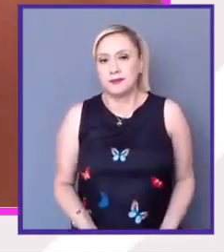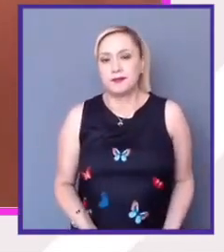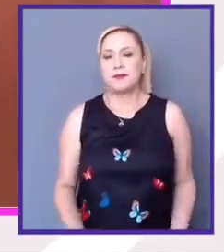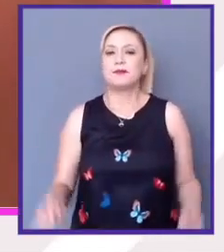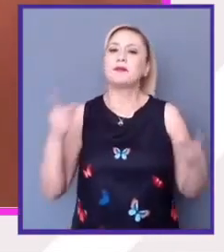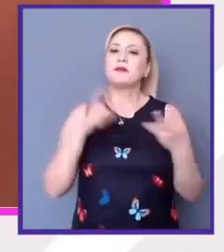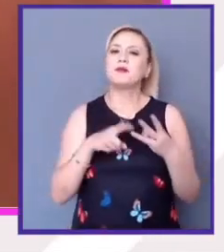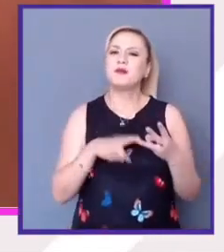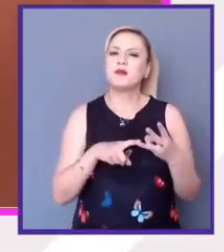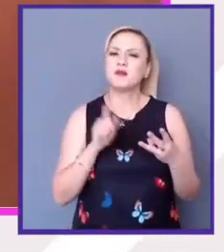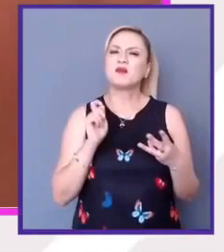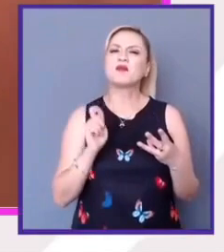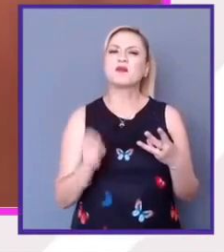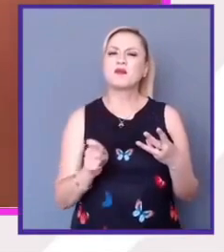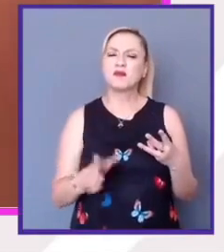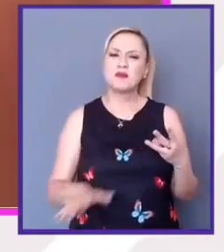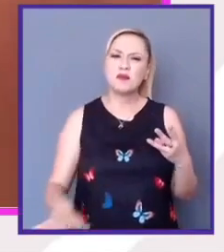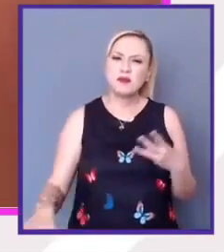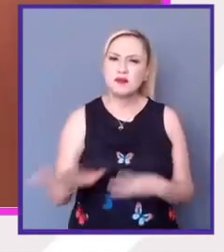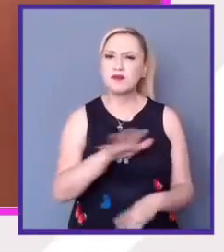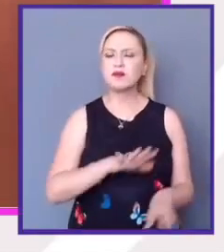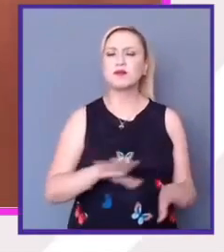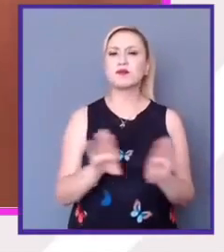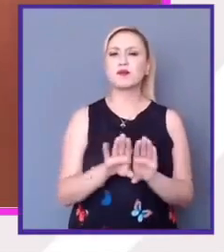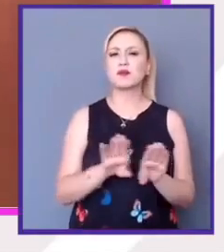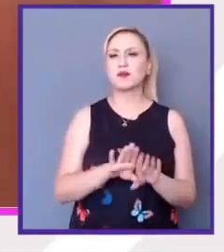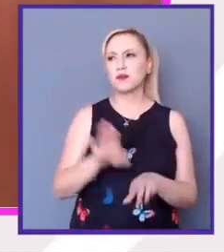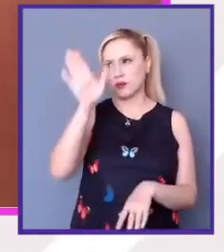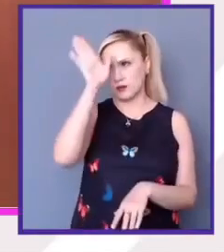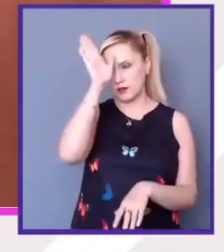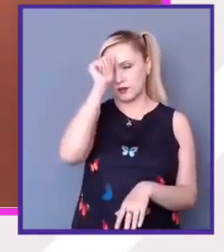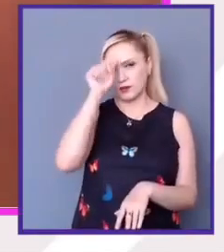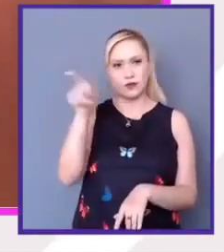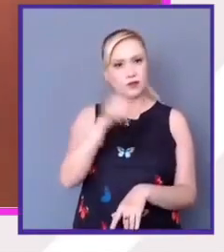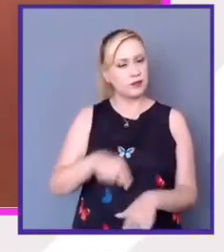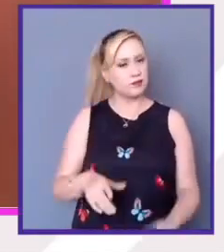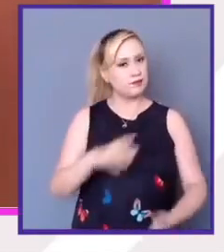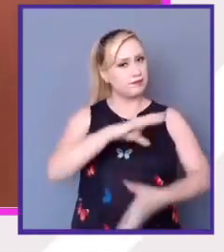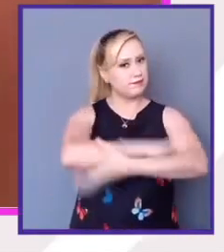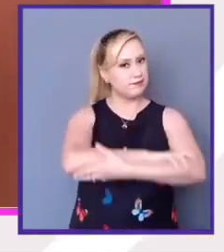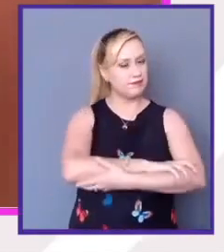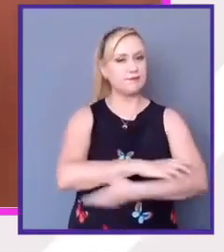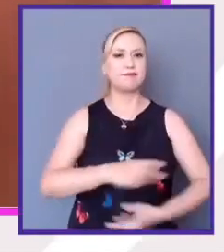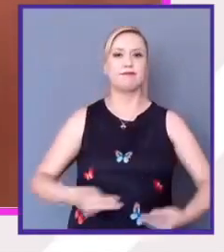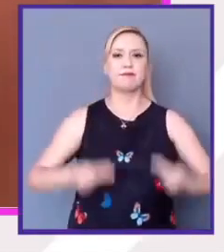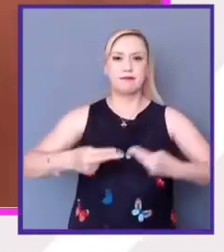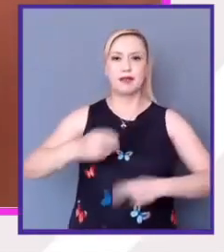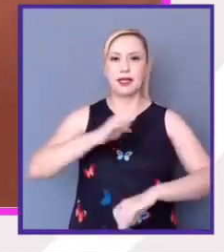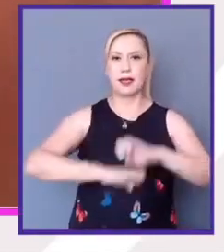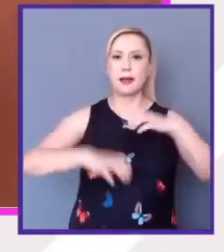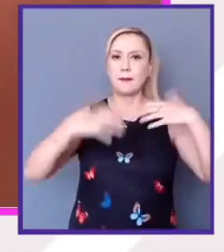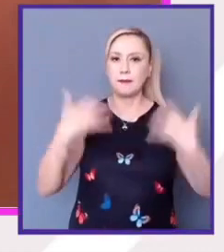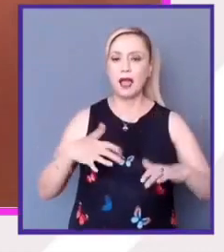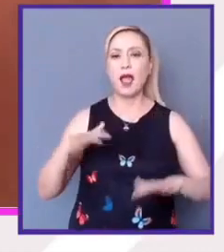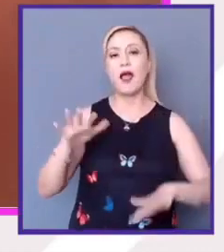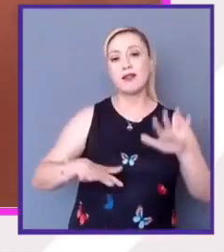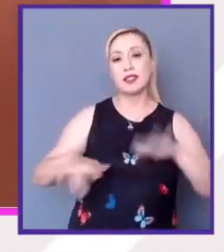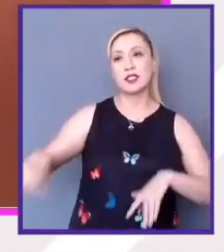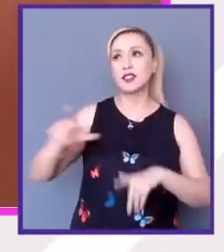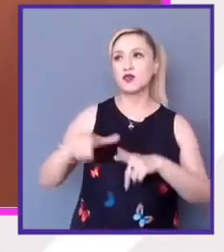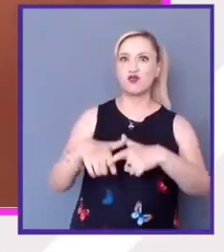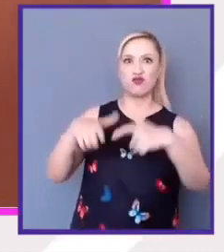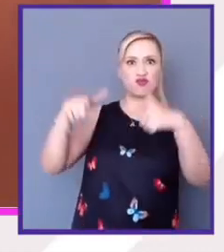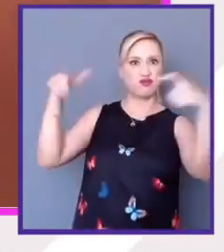la proveeduría, ¿no? Que también está en el acuerdo de empresas. Hay muchas veces que las empresas grandes,